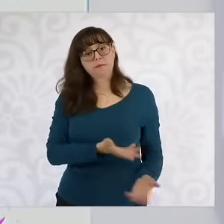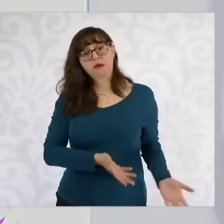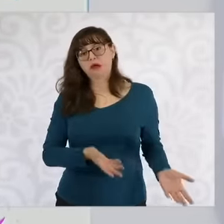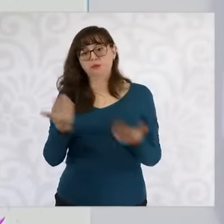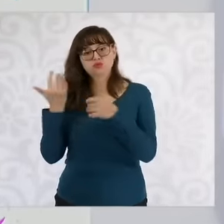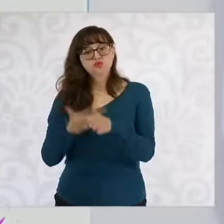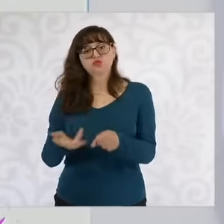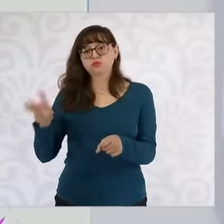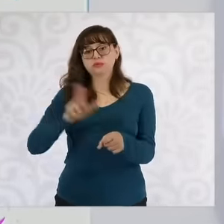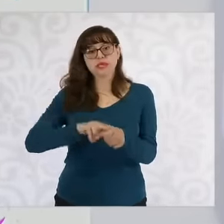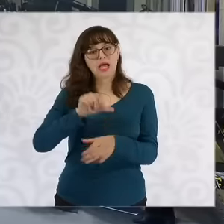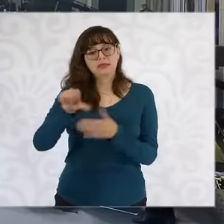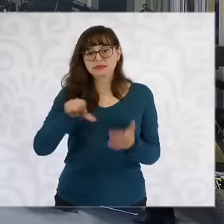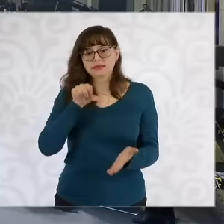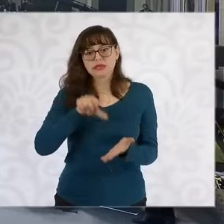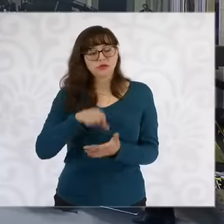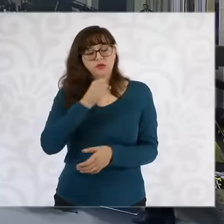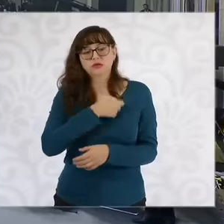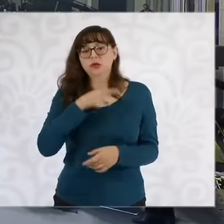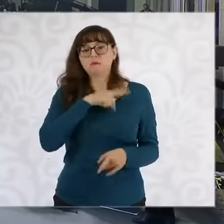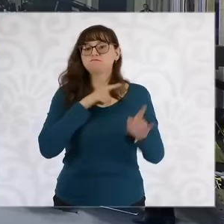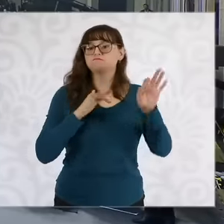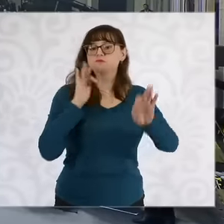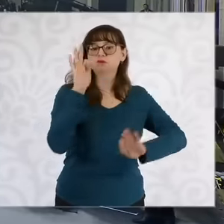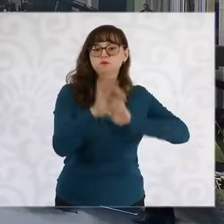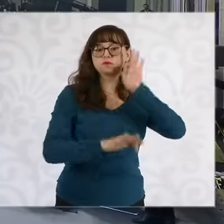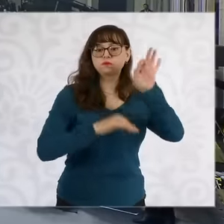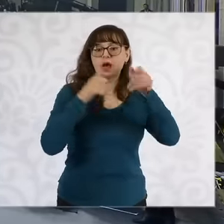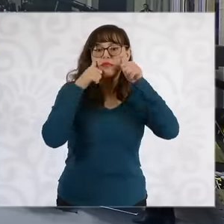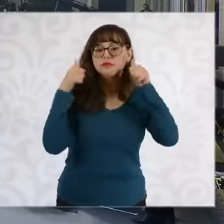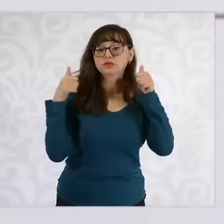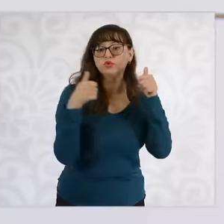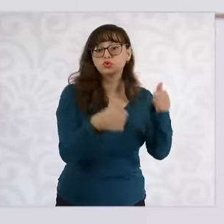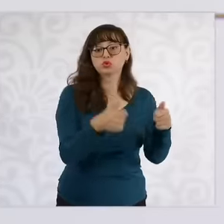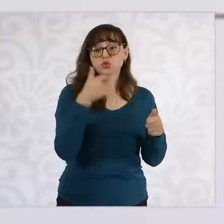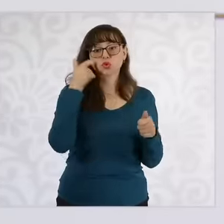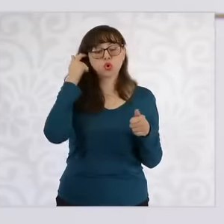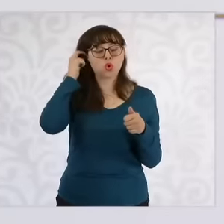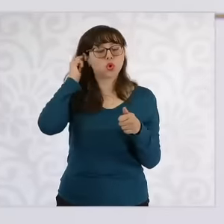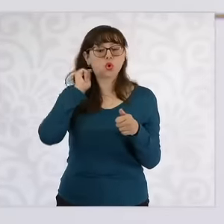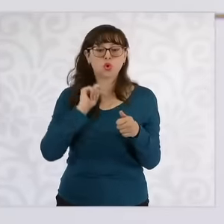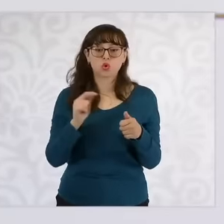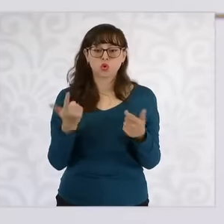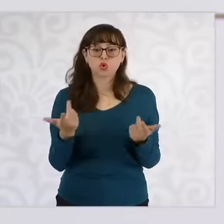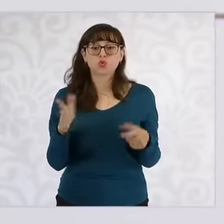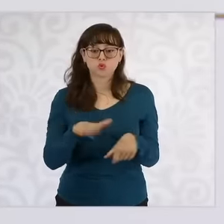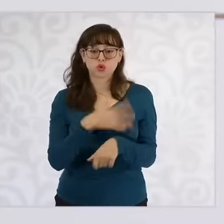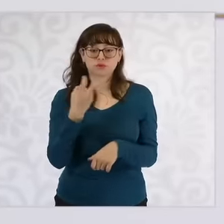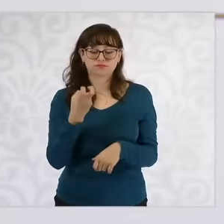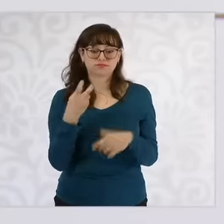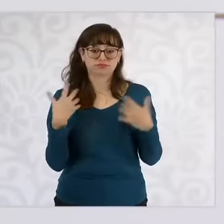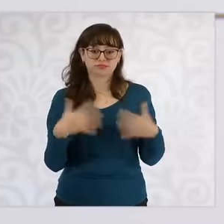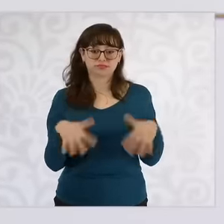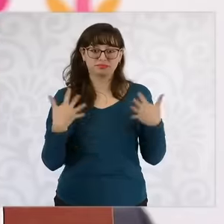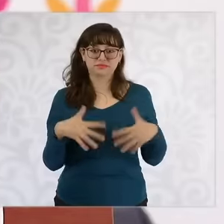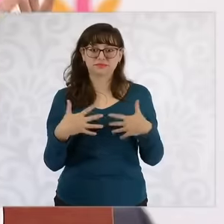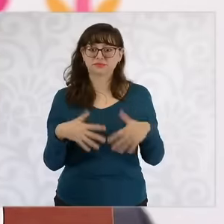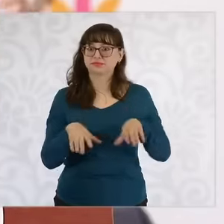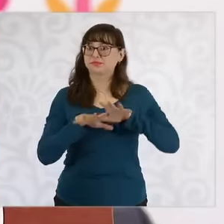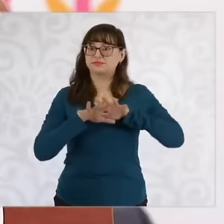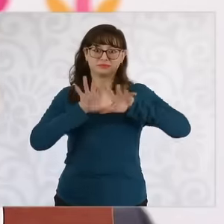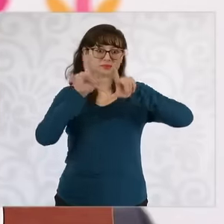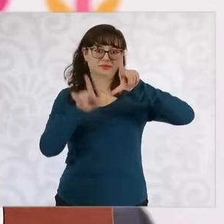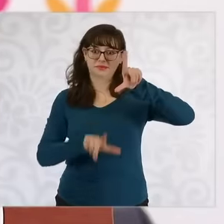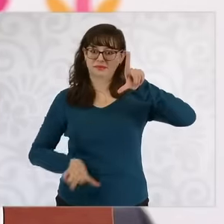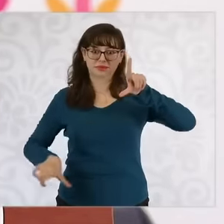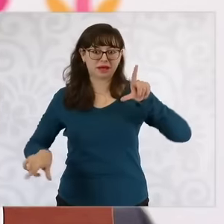lo que requiera en este programa preventivo, que es de un alcance enorme y nos va a ayudar